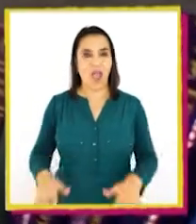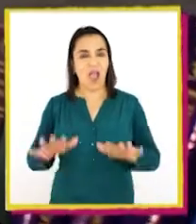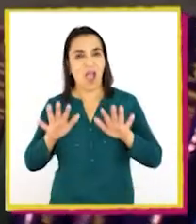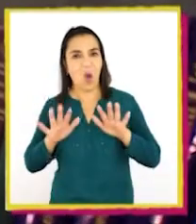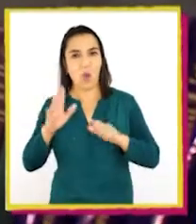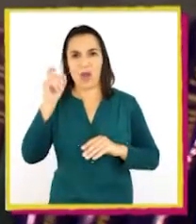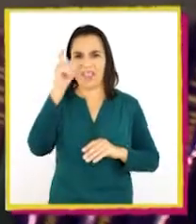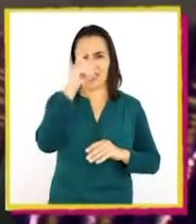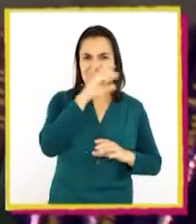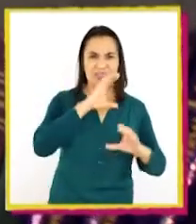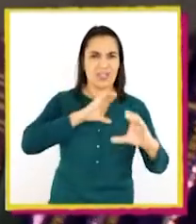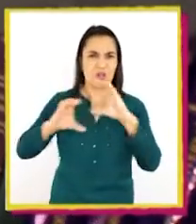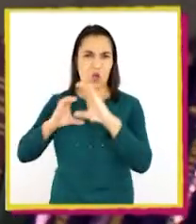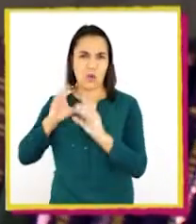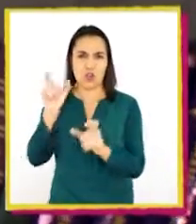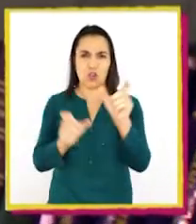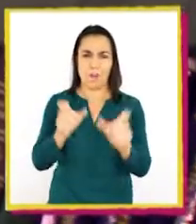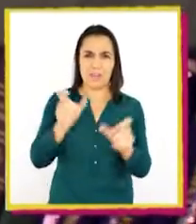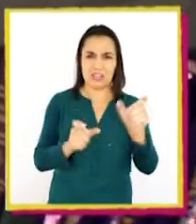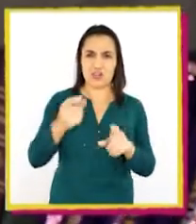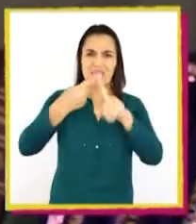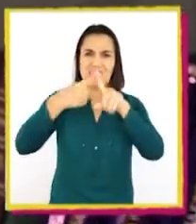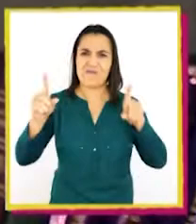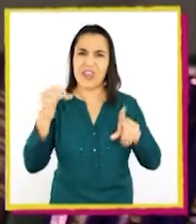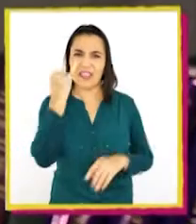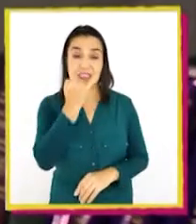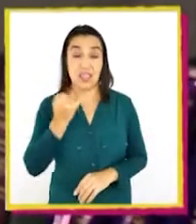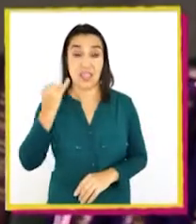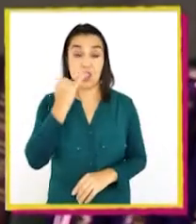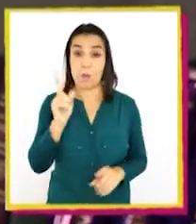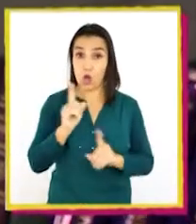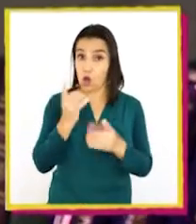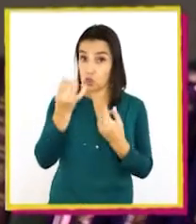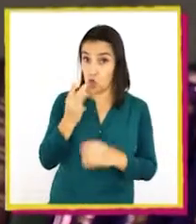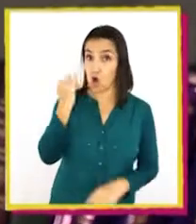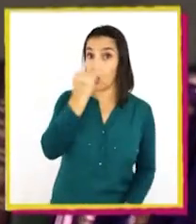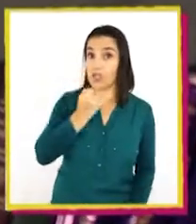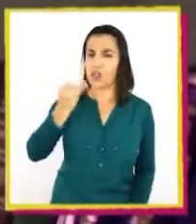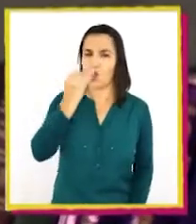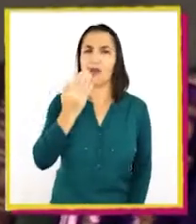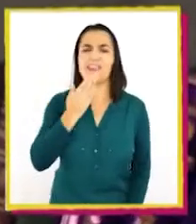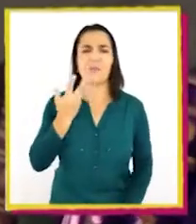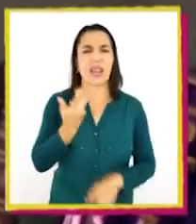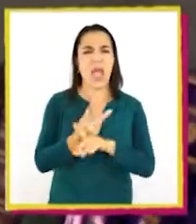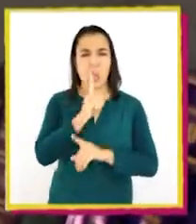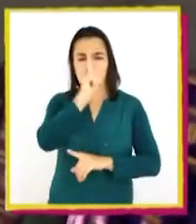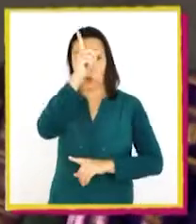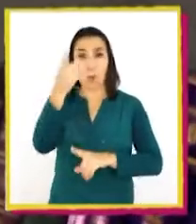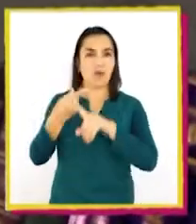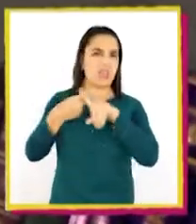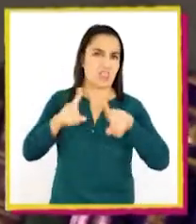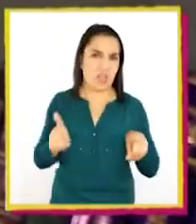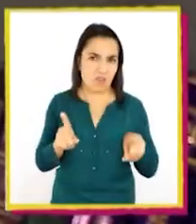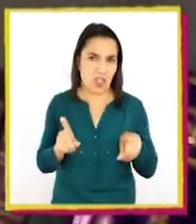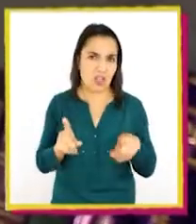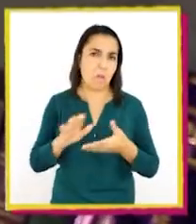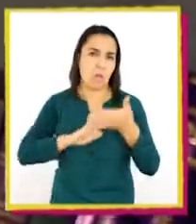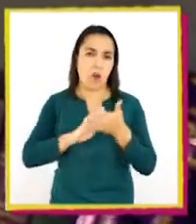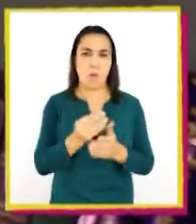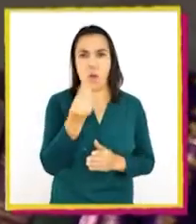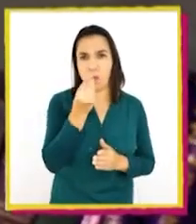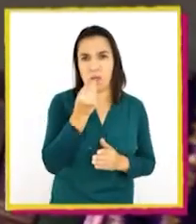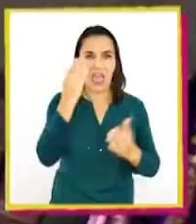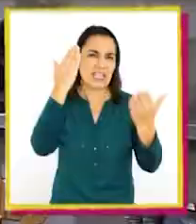¡Wow! Qué difícil es comunicarse con personas que no hablan nuestro idioma. Pero no solo por el idioma, también porque tienen costumbres diferentes, como la comida y la